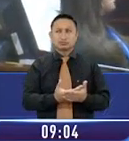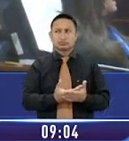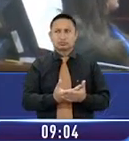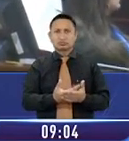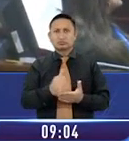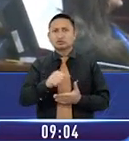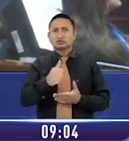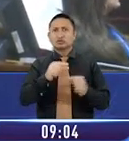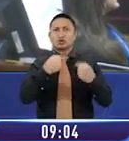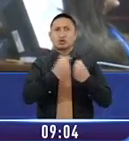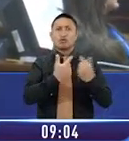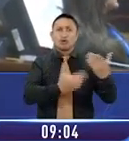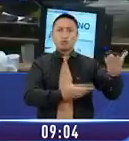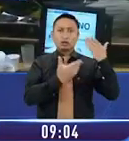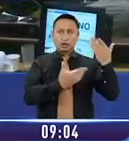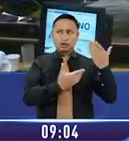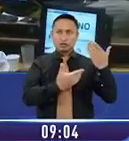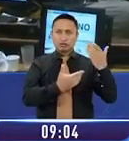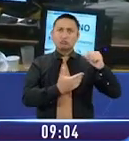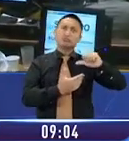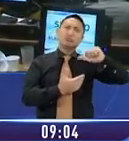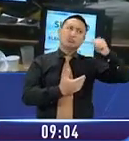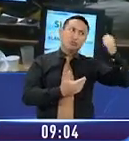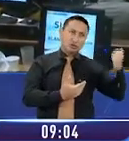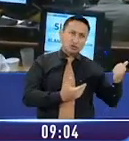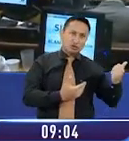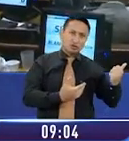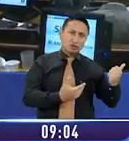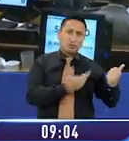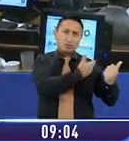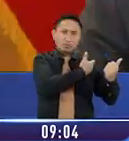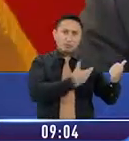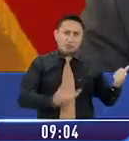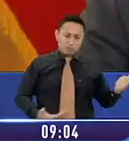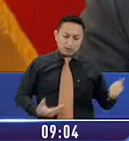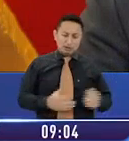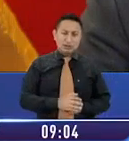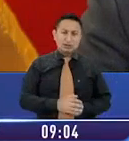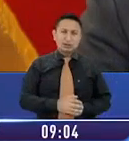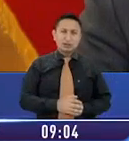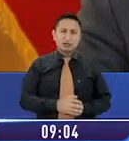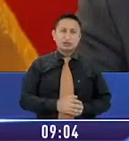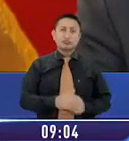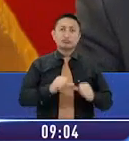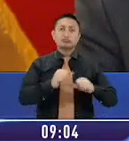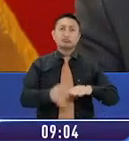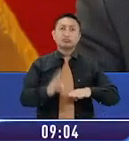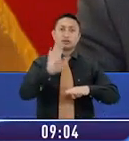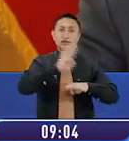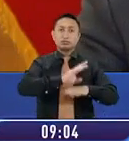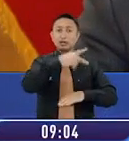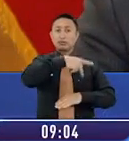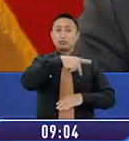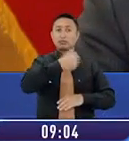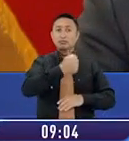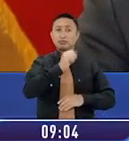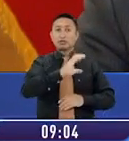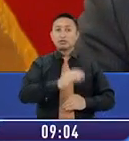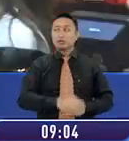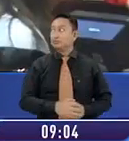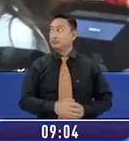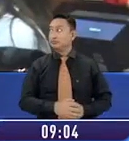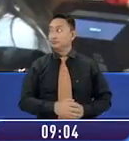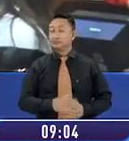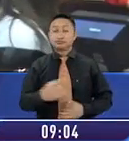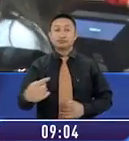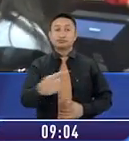Construye como en un inicio, sino del presidente del Parlamento, Henry Kronfle, que es del Partido Social Cristiano. Se